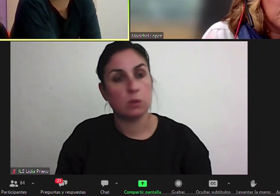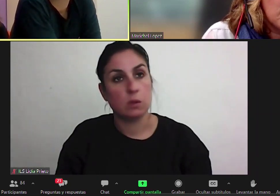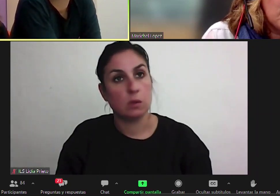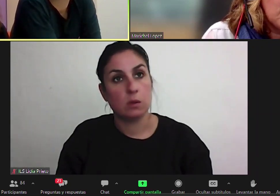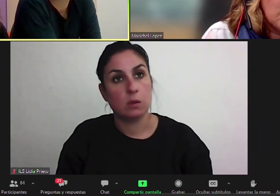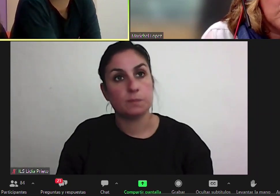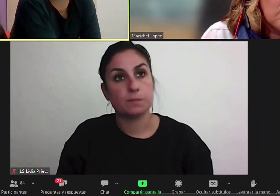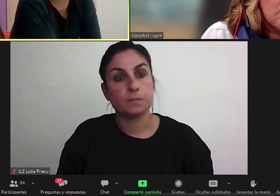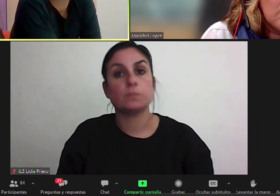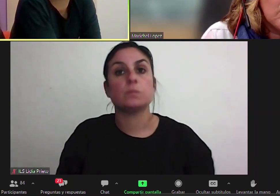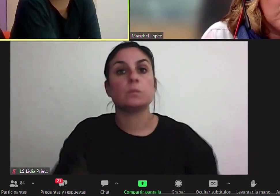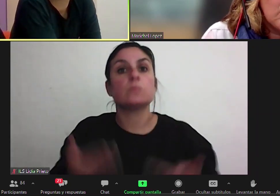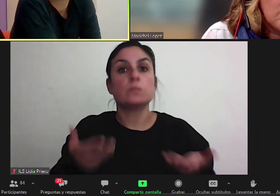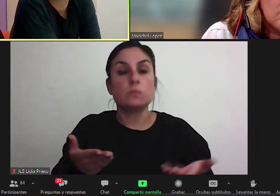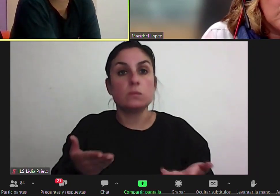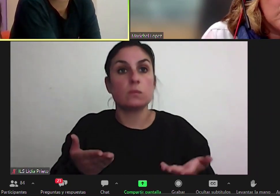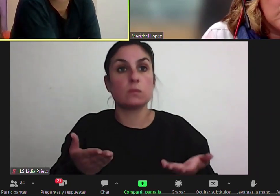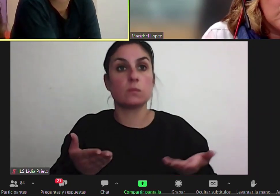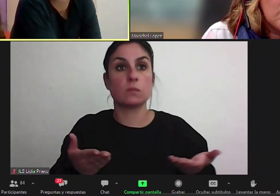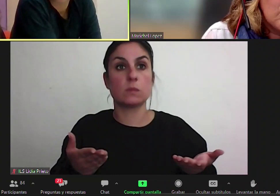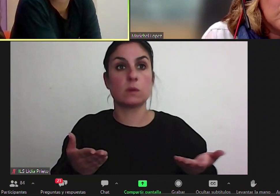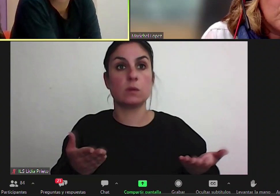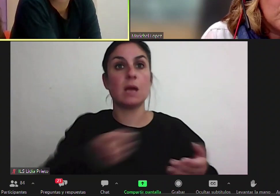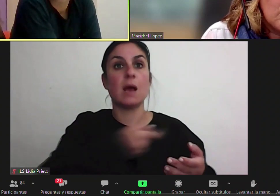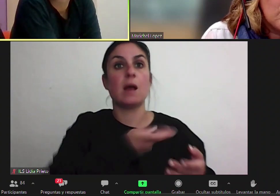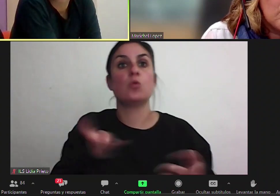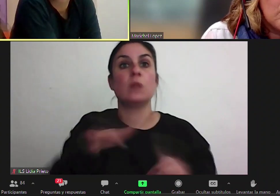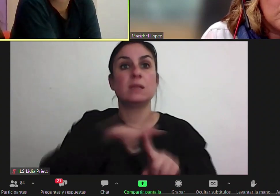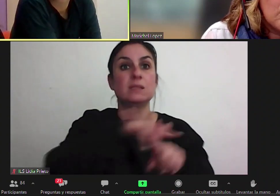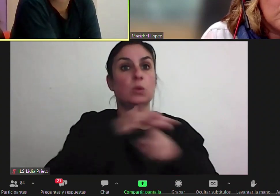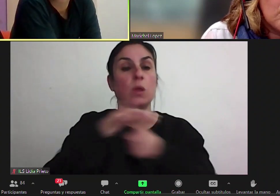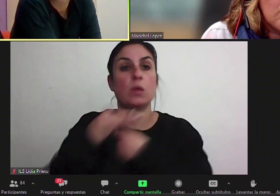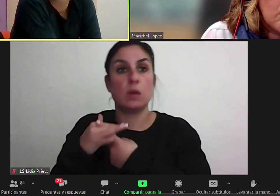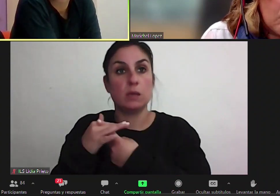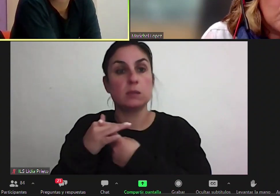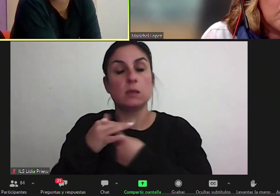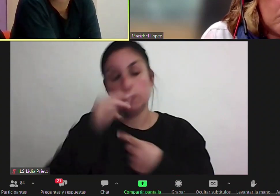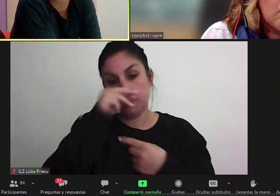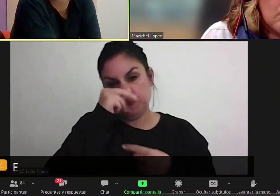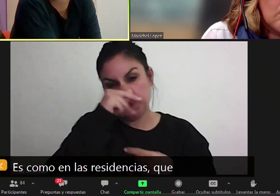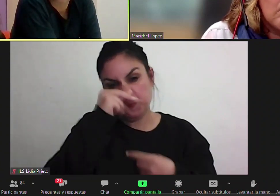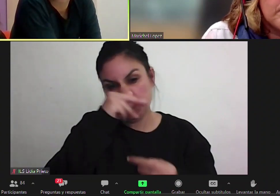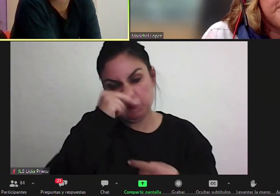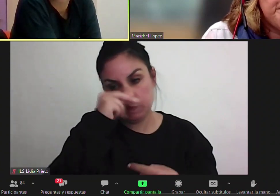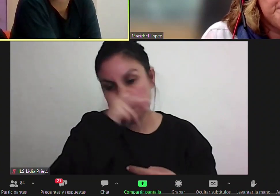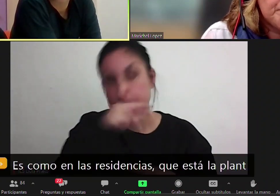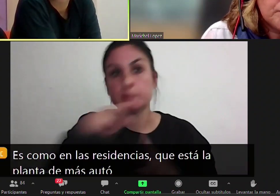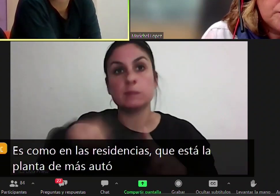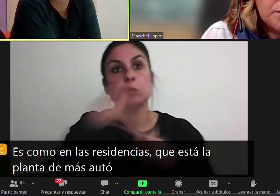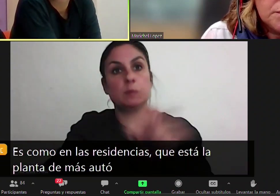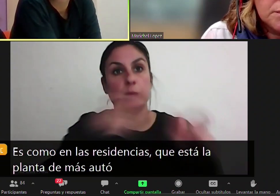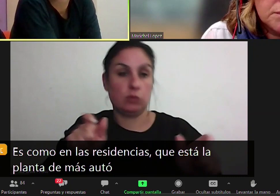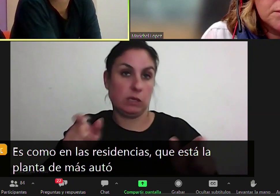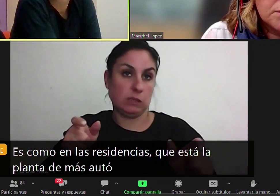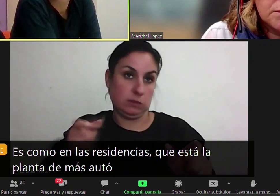decir. Entonces, ya en ciertos casos, y eso será plena porque son especialistas en esto y os lo comentarán seguro,